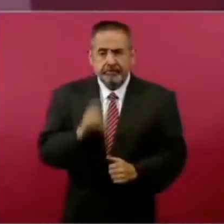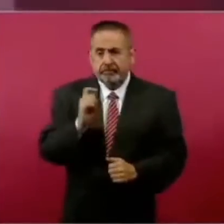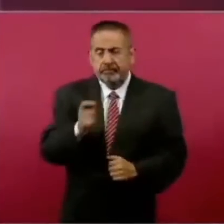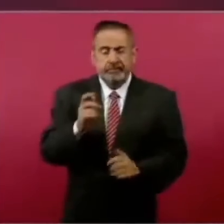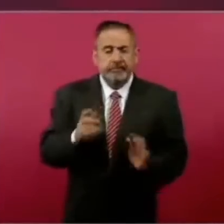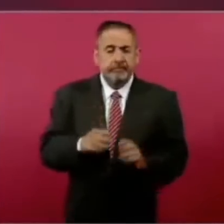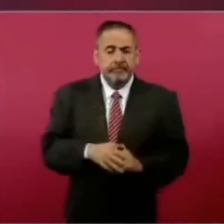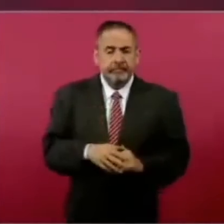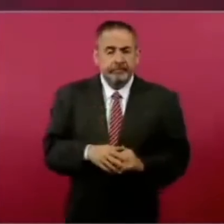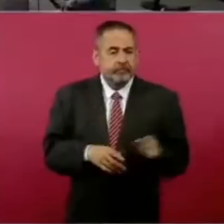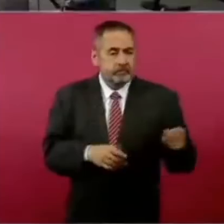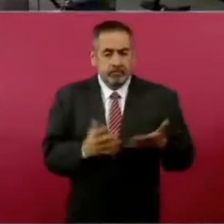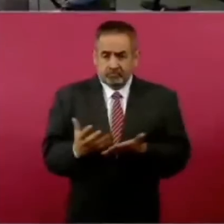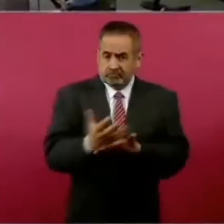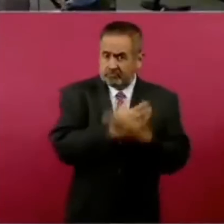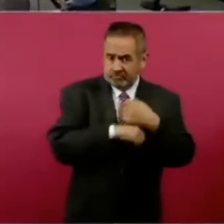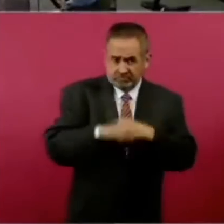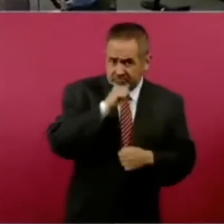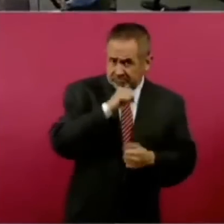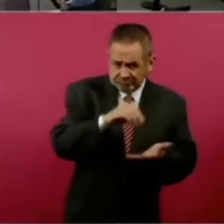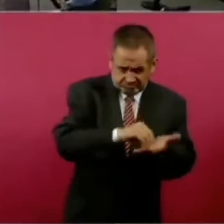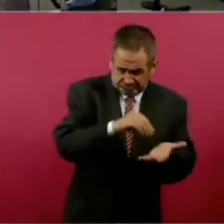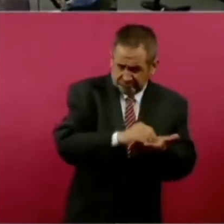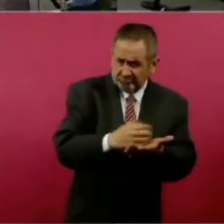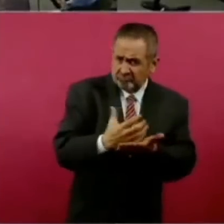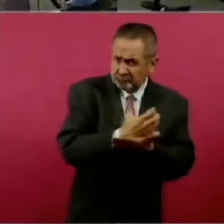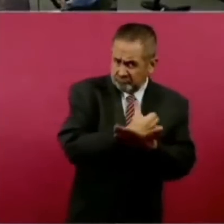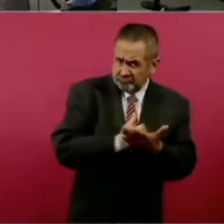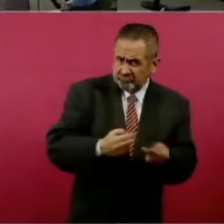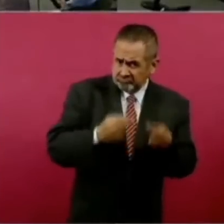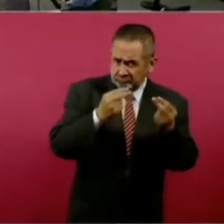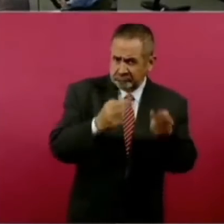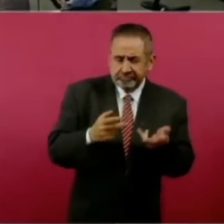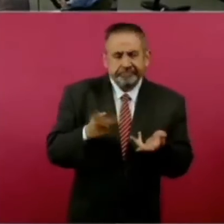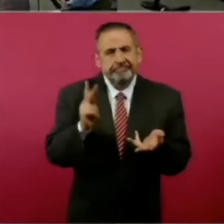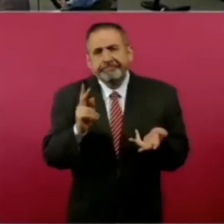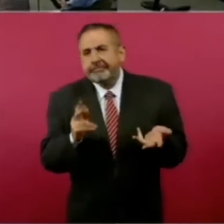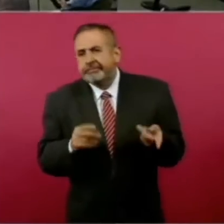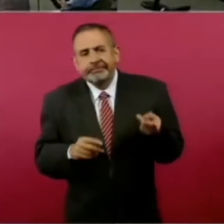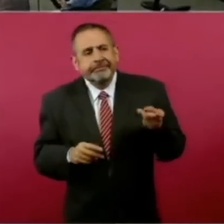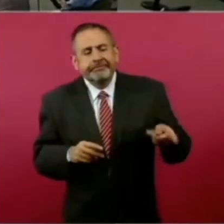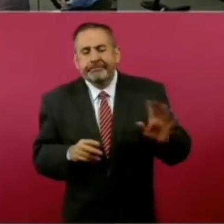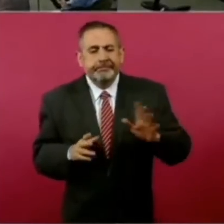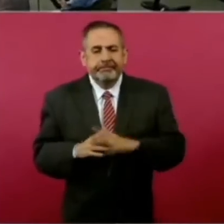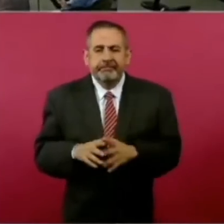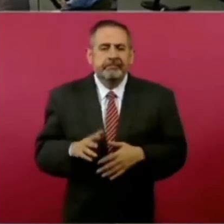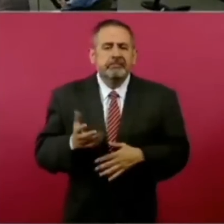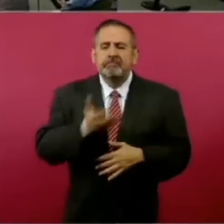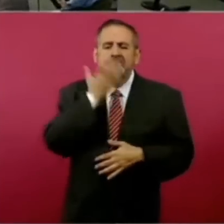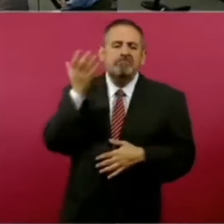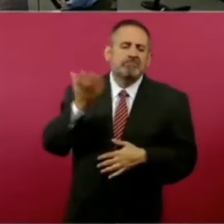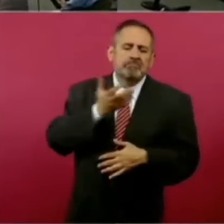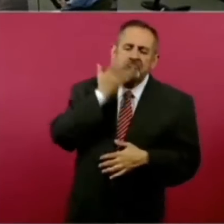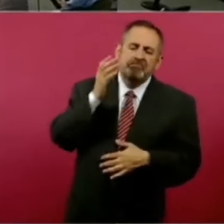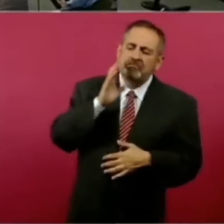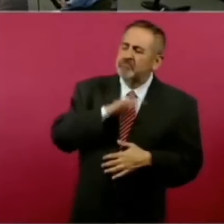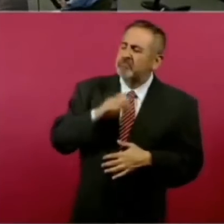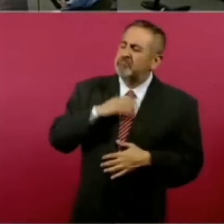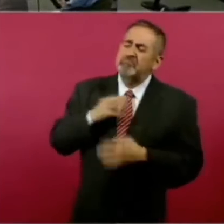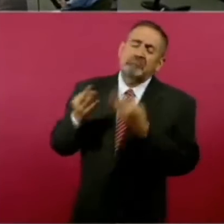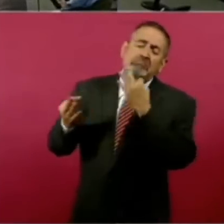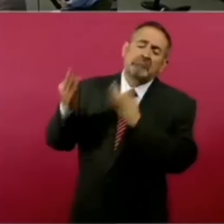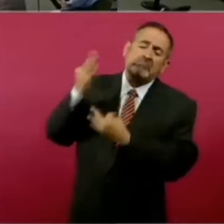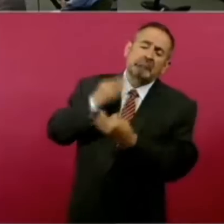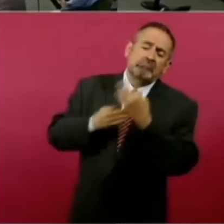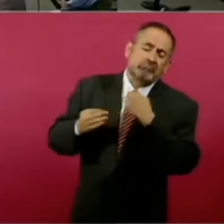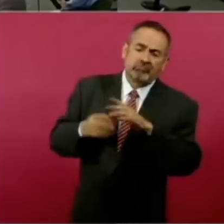y no les va mal. Lo que pasa que se malacostumbraron,